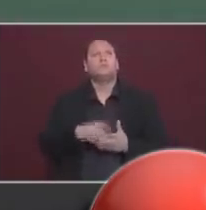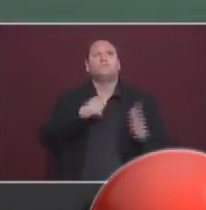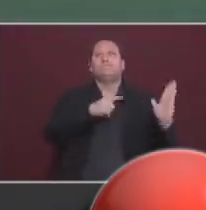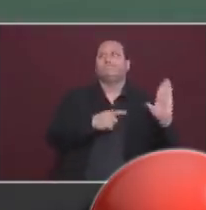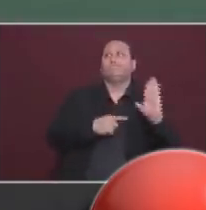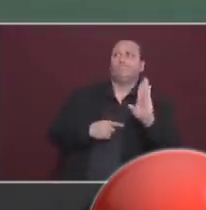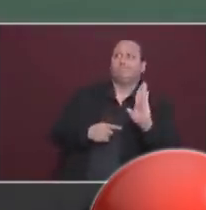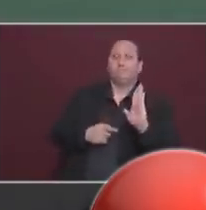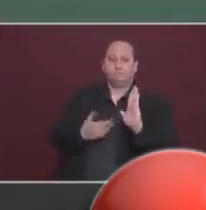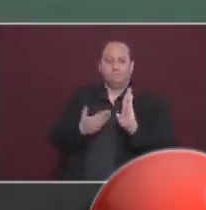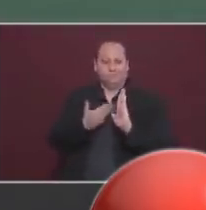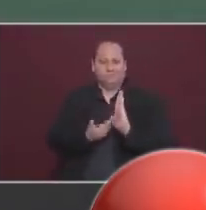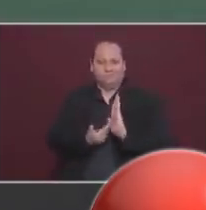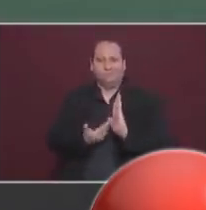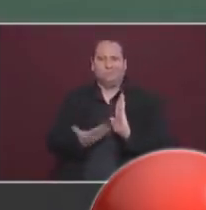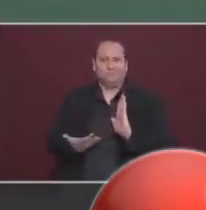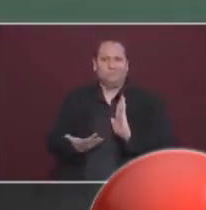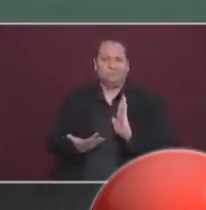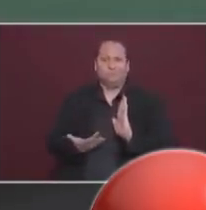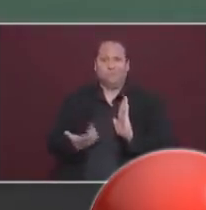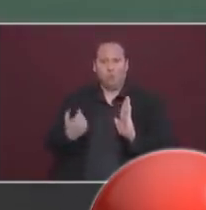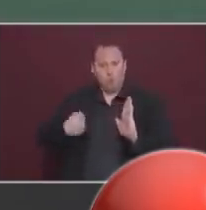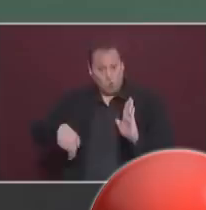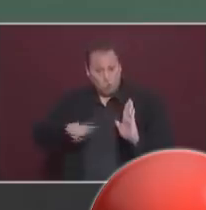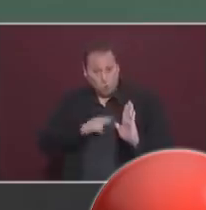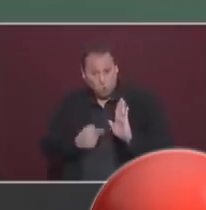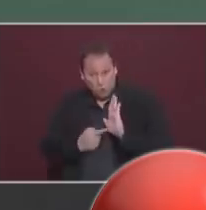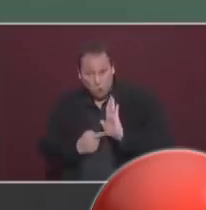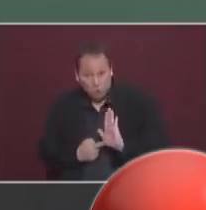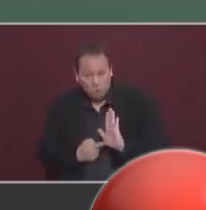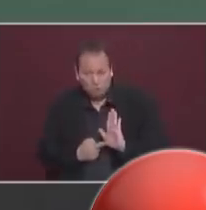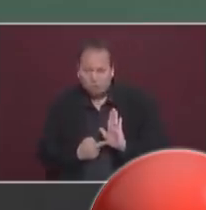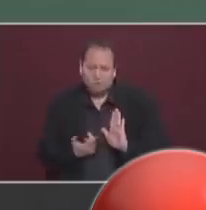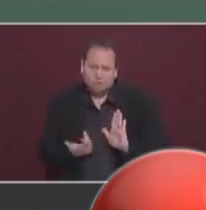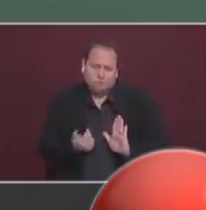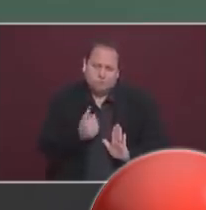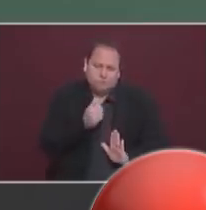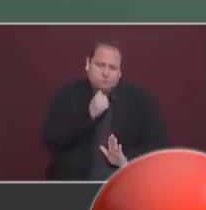publicado, cosa que no hicimos.